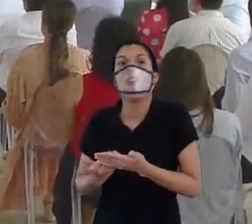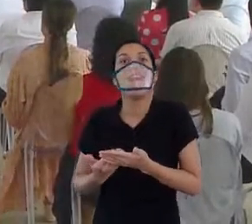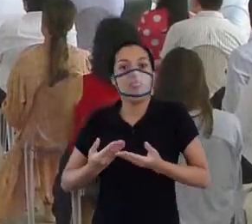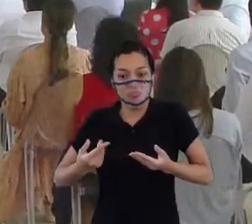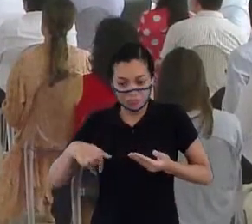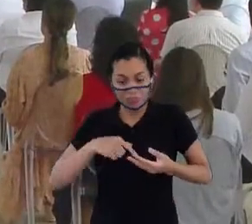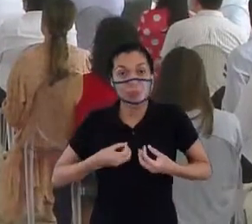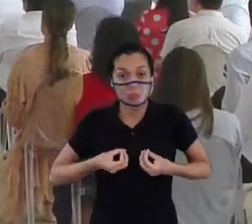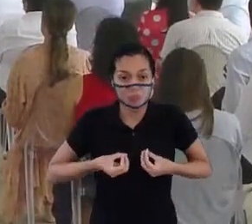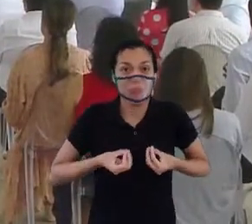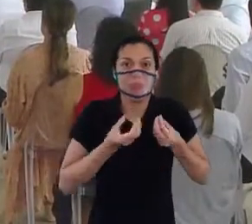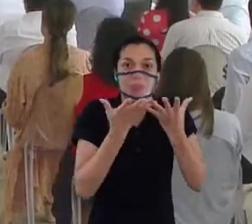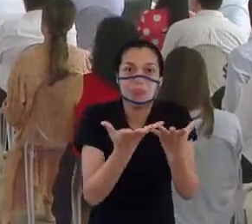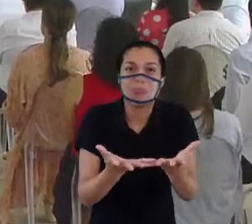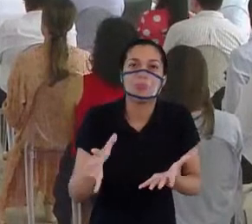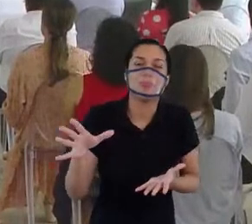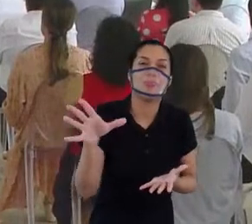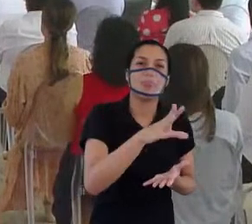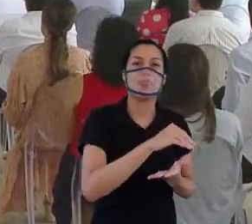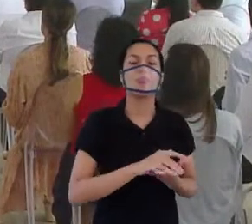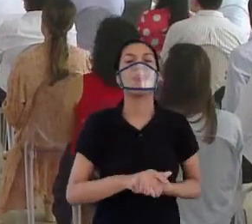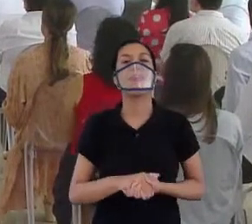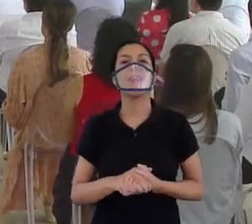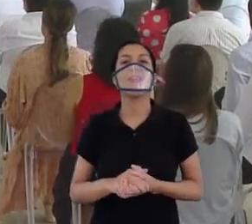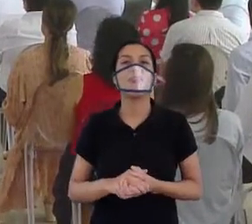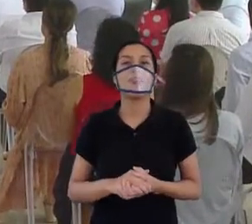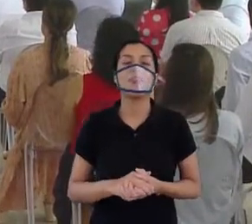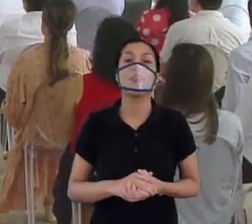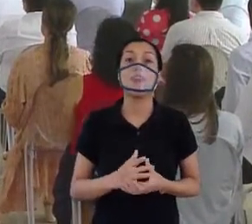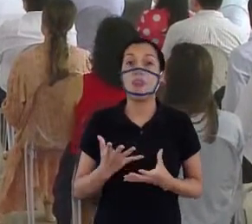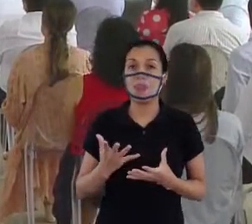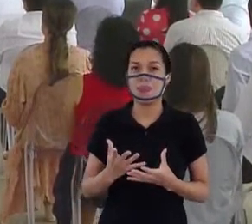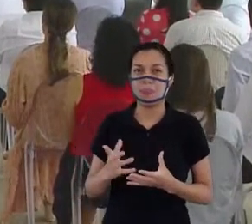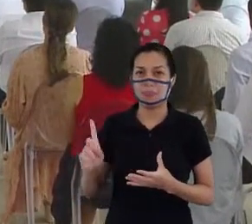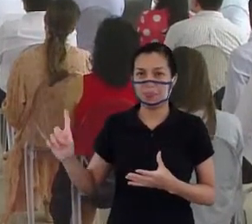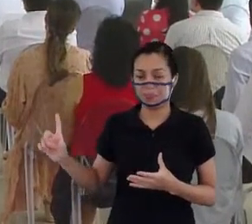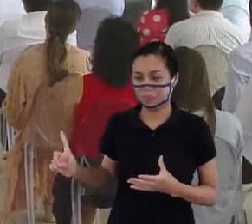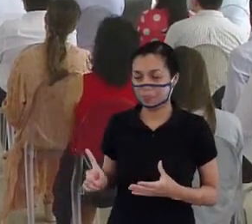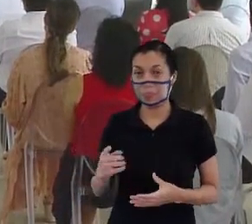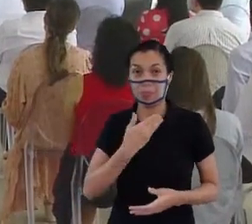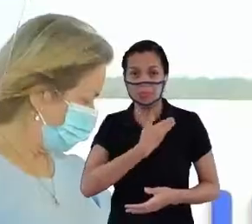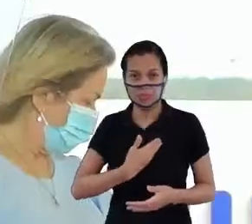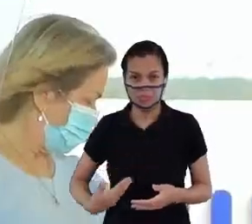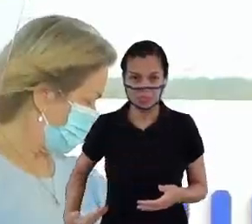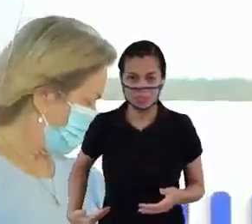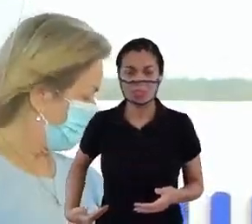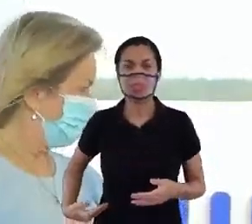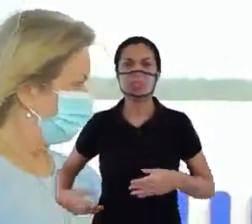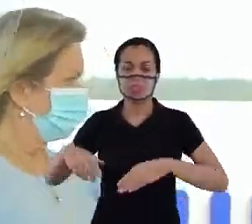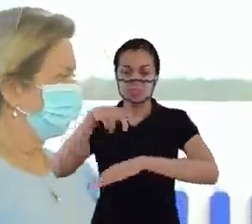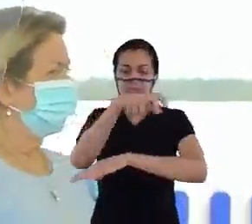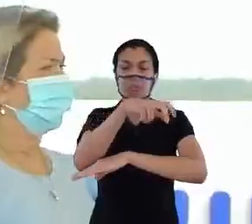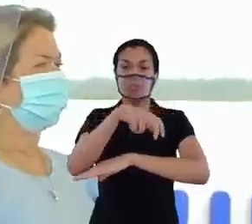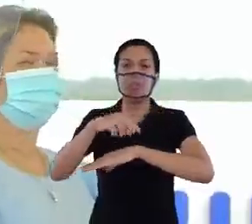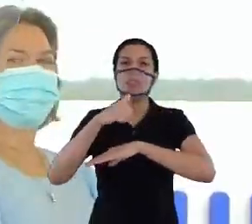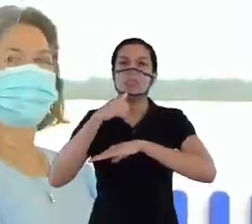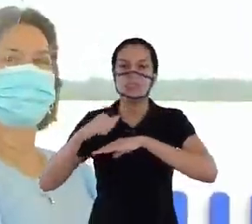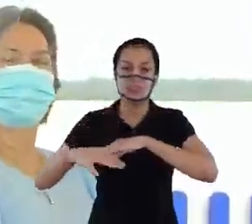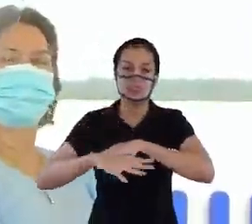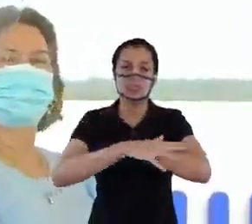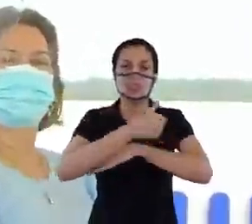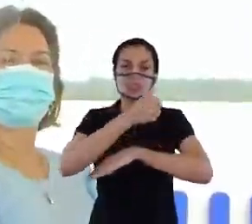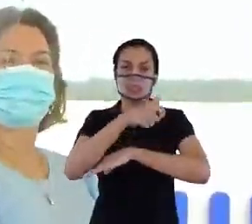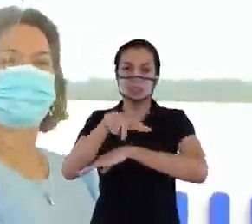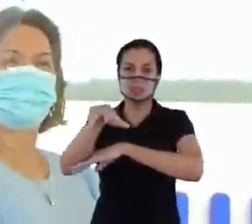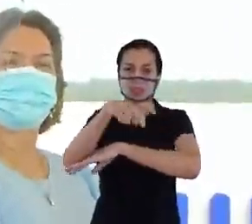A continuación vamos a escuchar las palabras del doctor René Puche, presidente del Puerto de Barranquilla, y la doctora Ana María Badel,